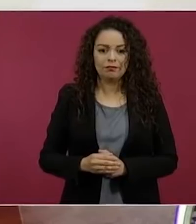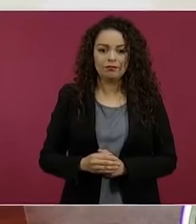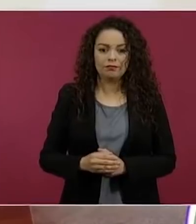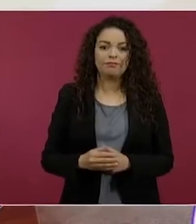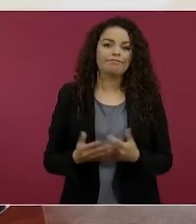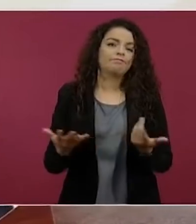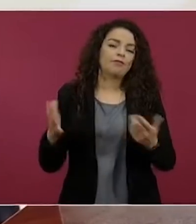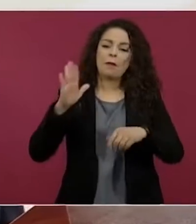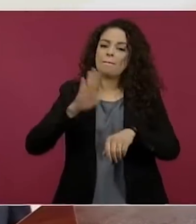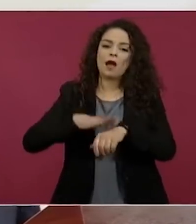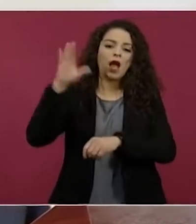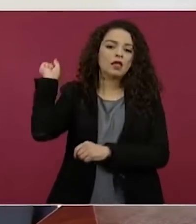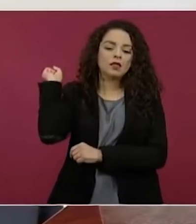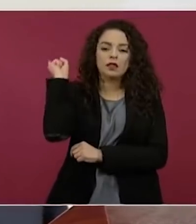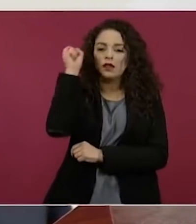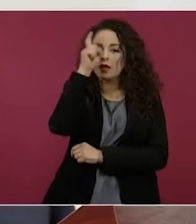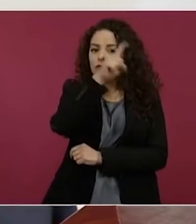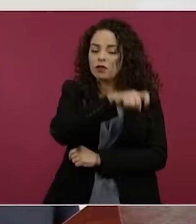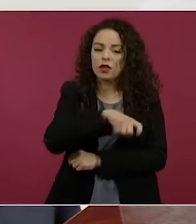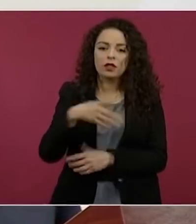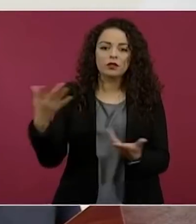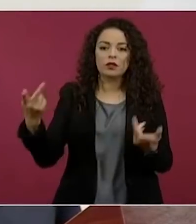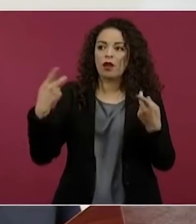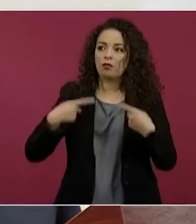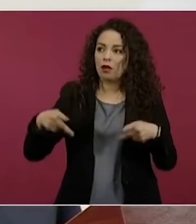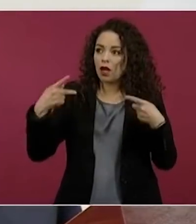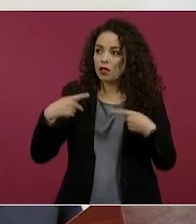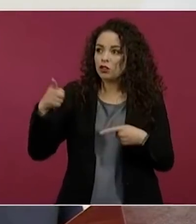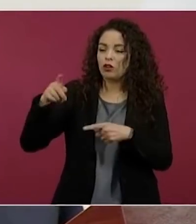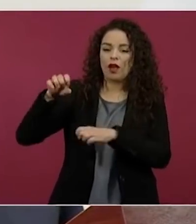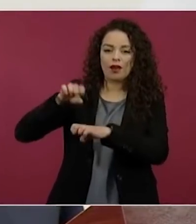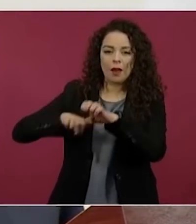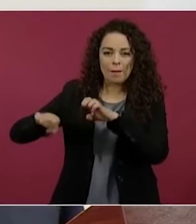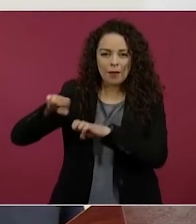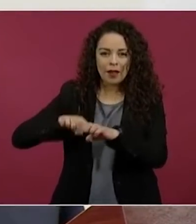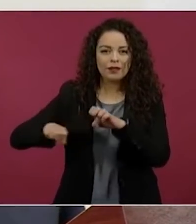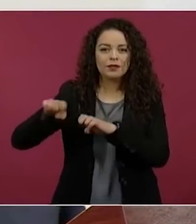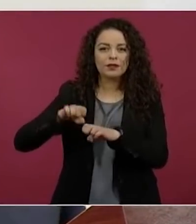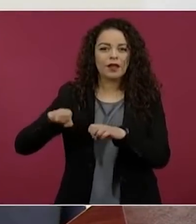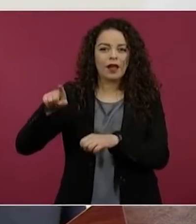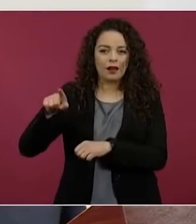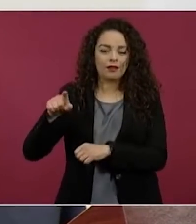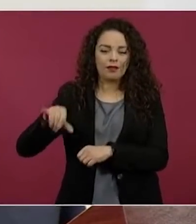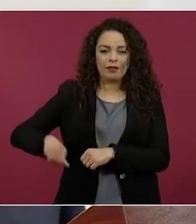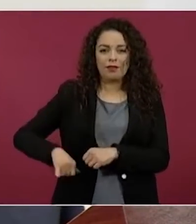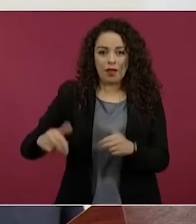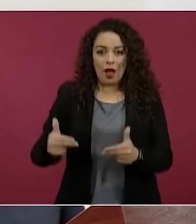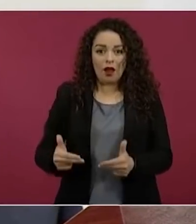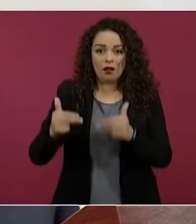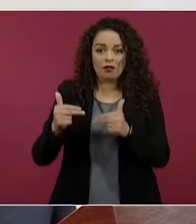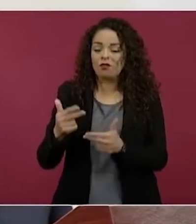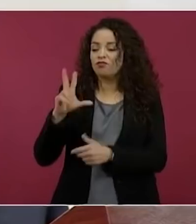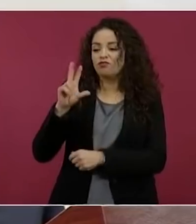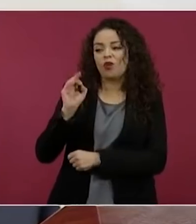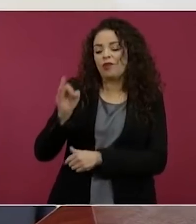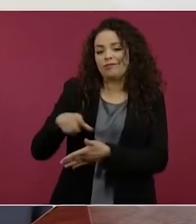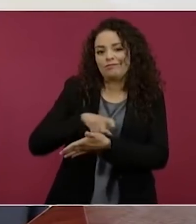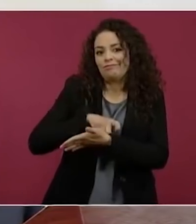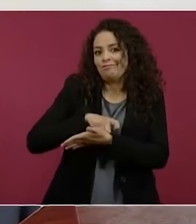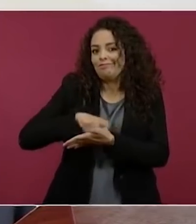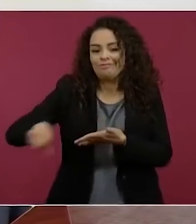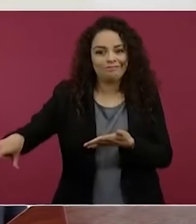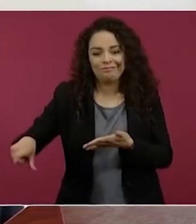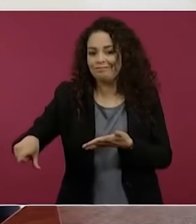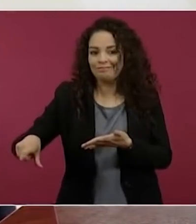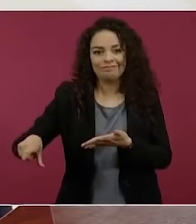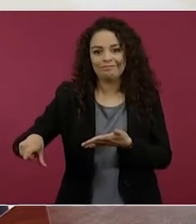quieren los empresarios, inversionistas, adquirirlo, y la forma